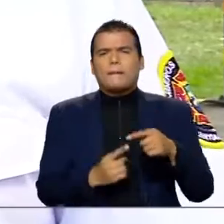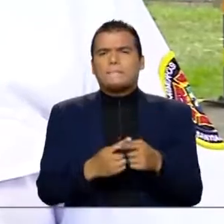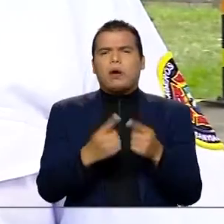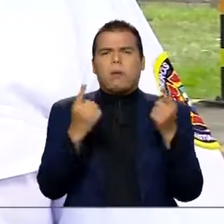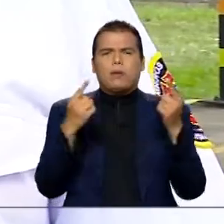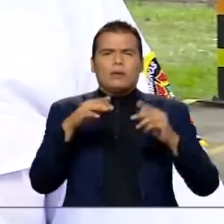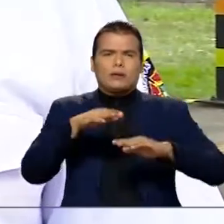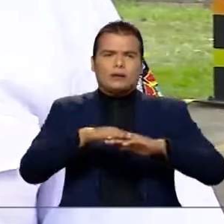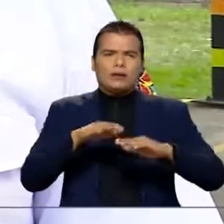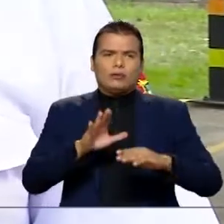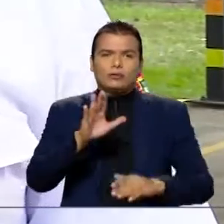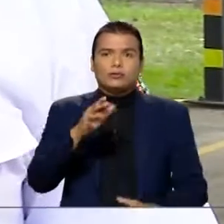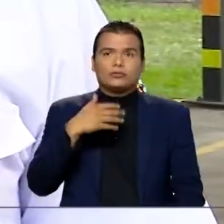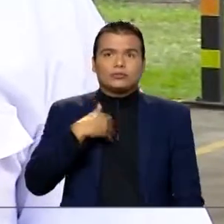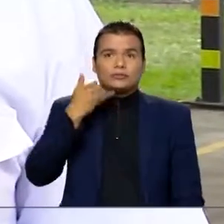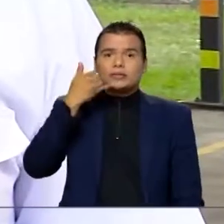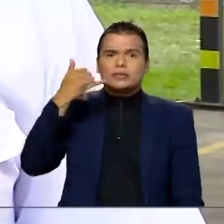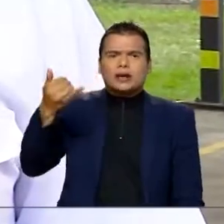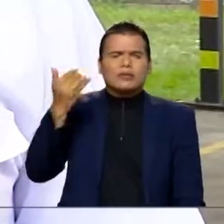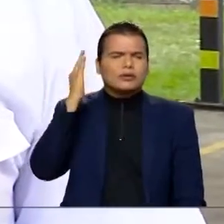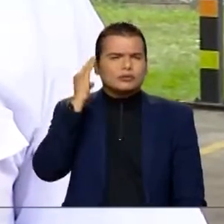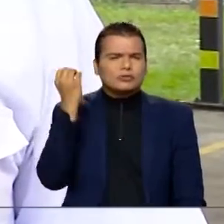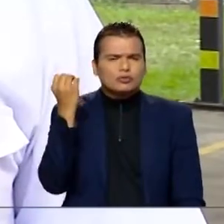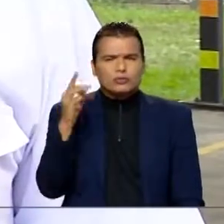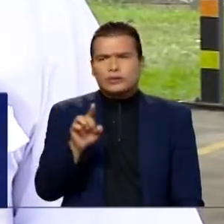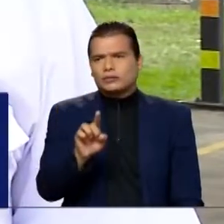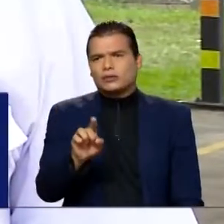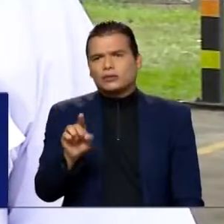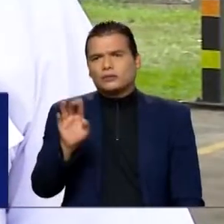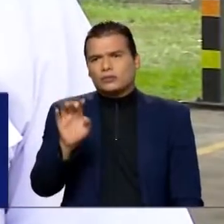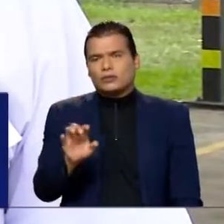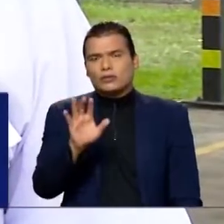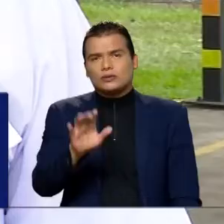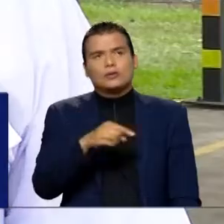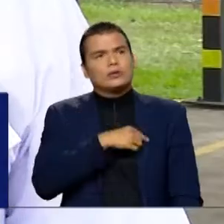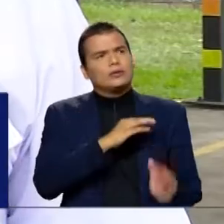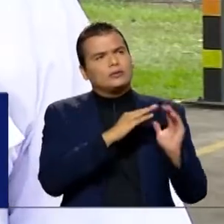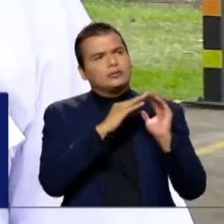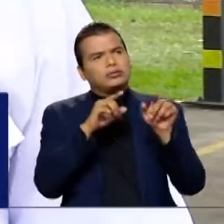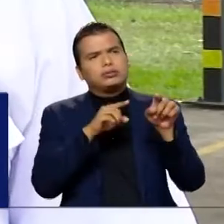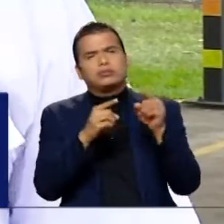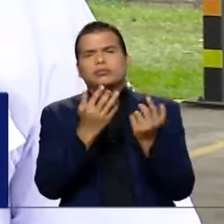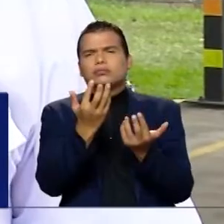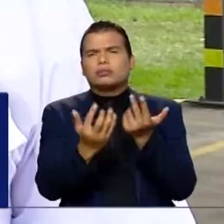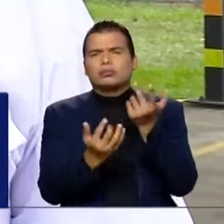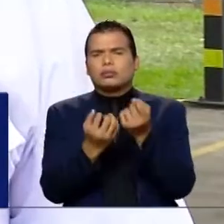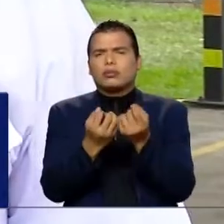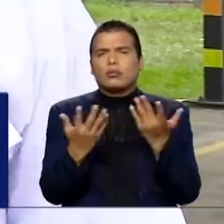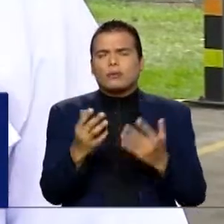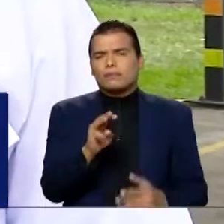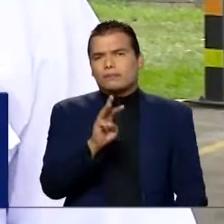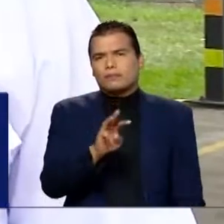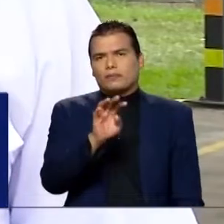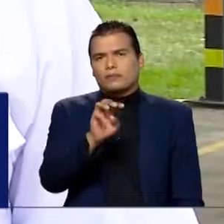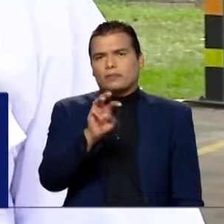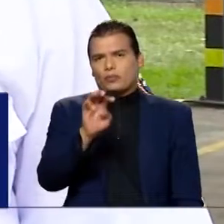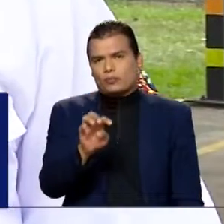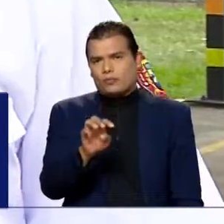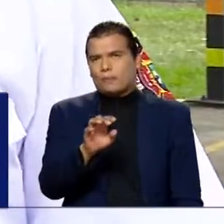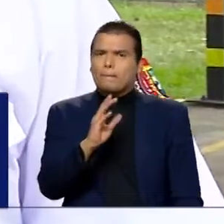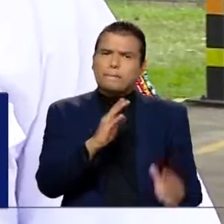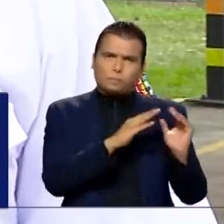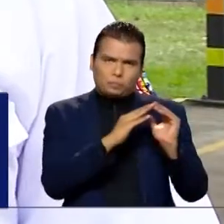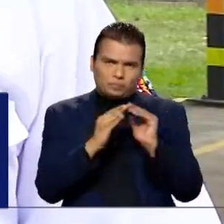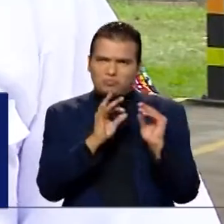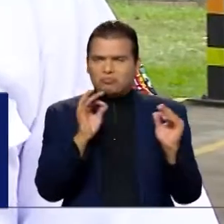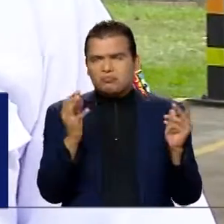el llamado a la línea 119, 384 incendios estructurales, lo que tenemos nosotros repartido, lo que es en la casa, la industria y